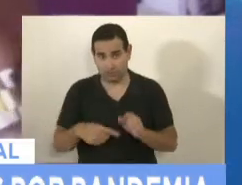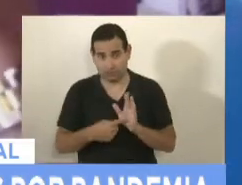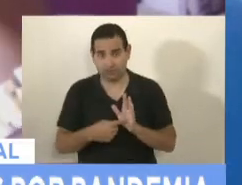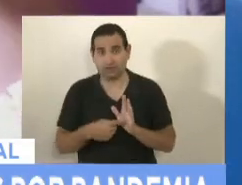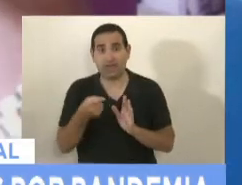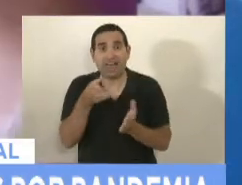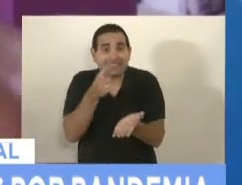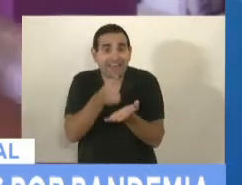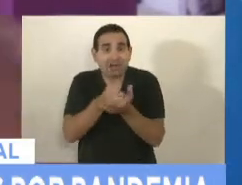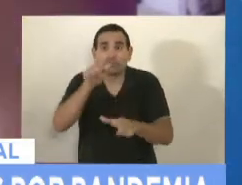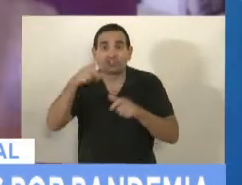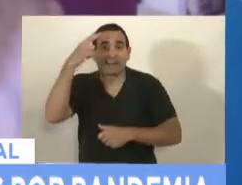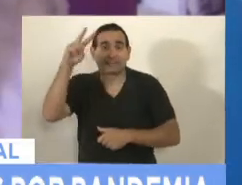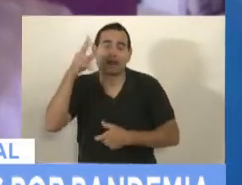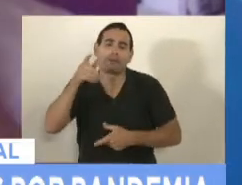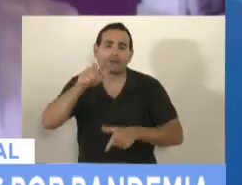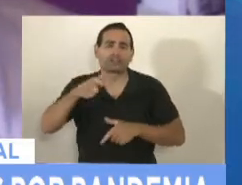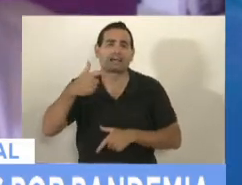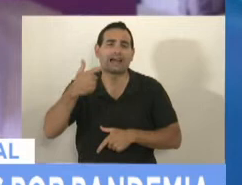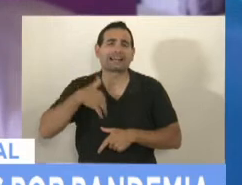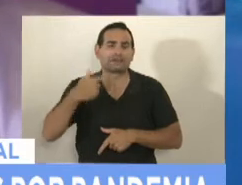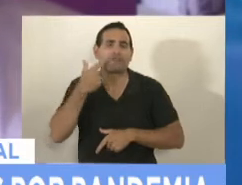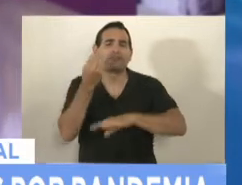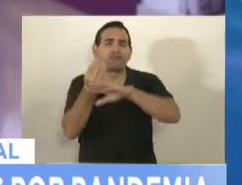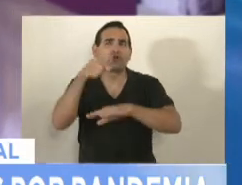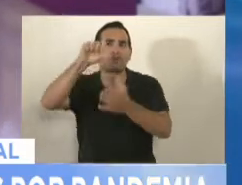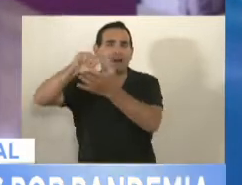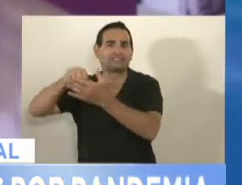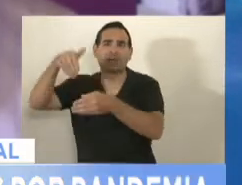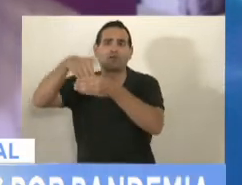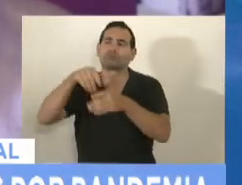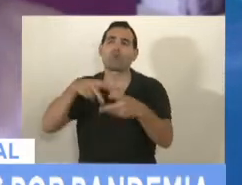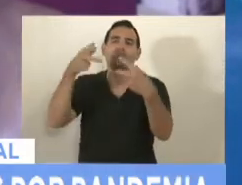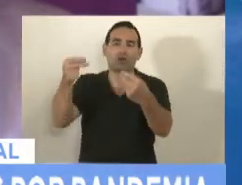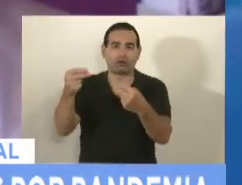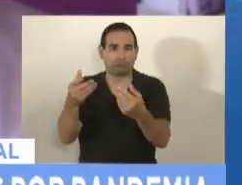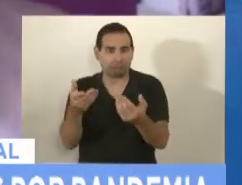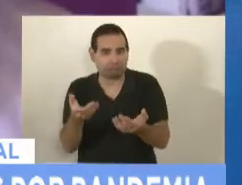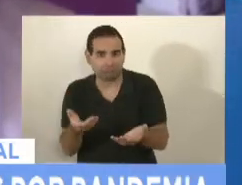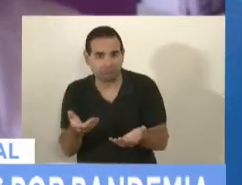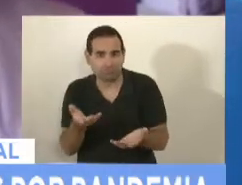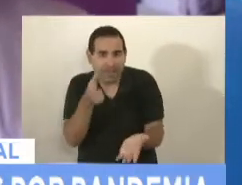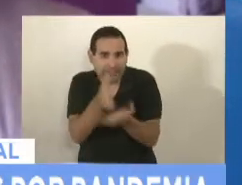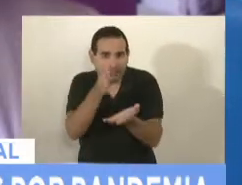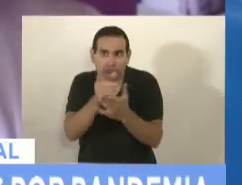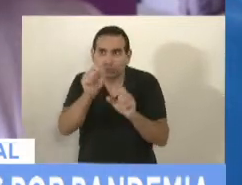el derecho de los extranjeros, de los argentinos en el extranjero a votar, que es una forma de conculcar